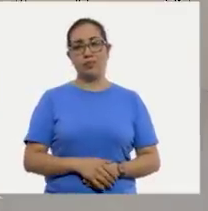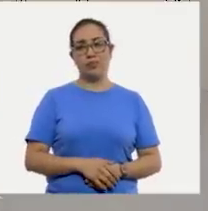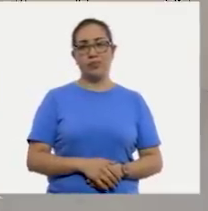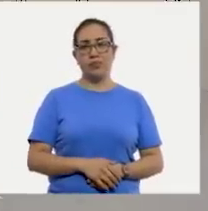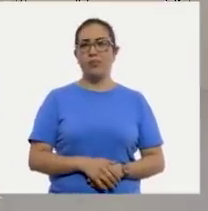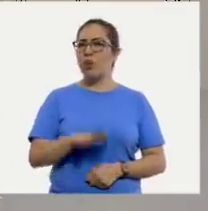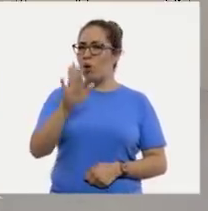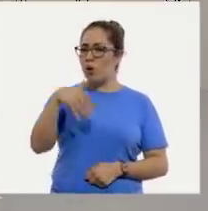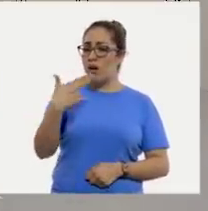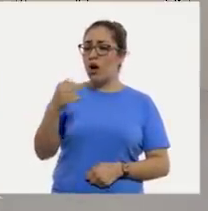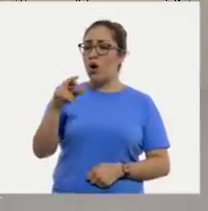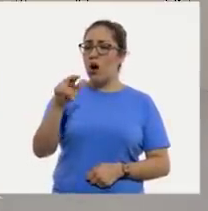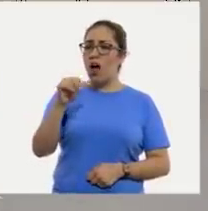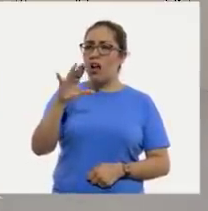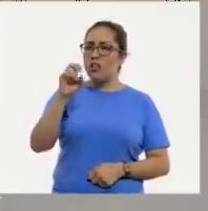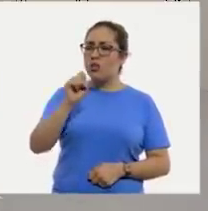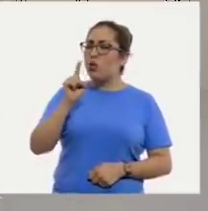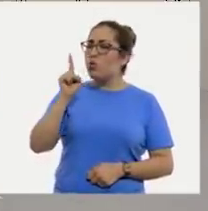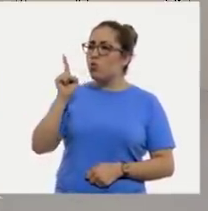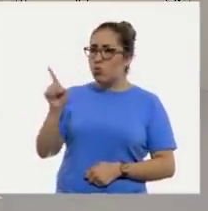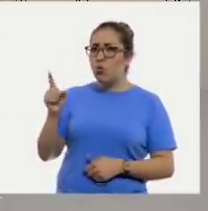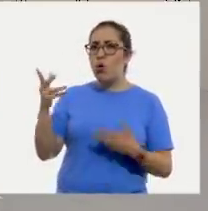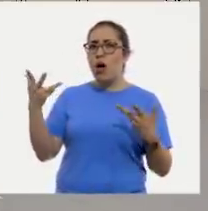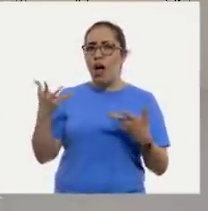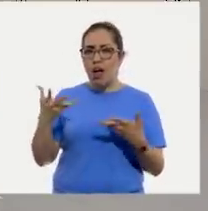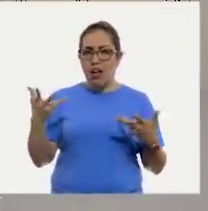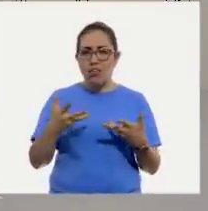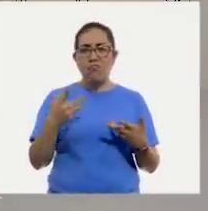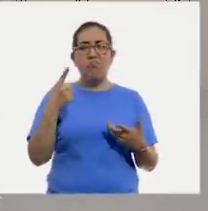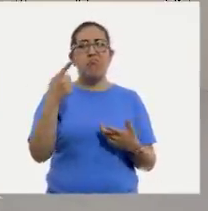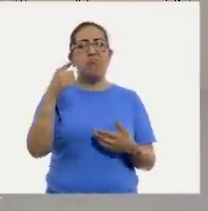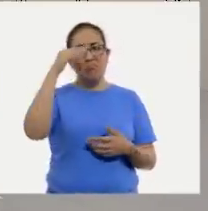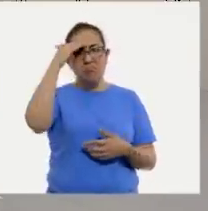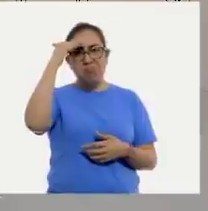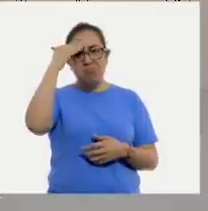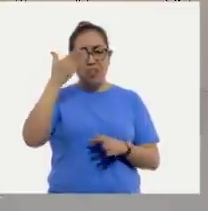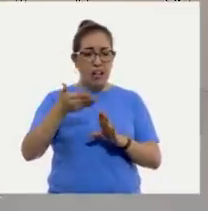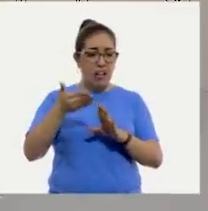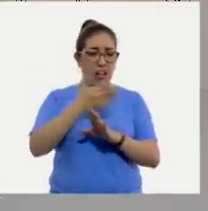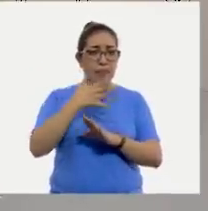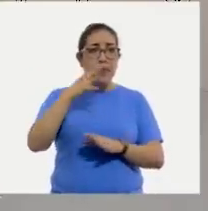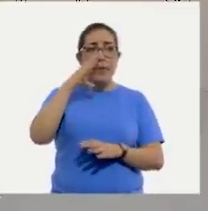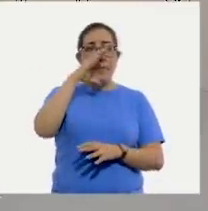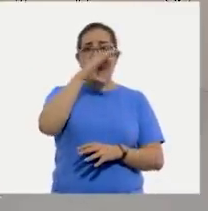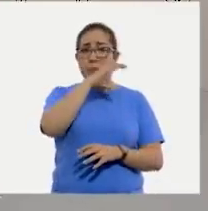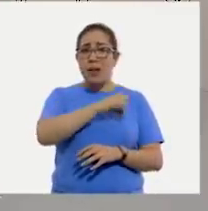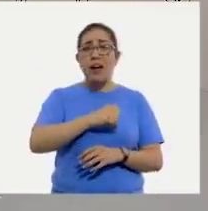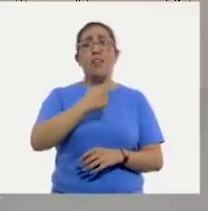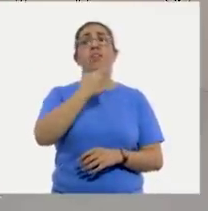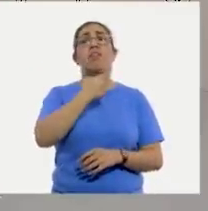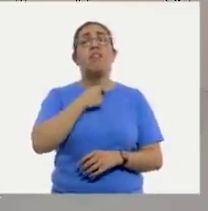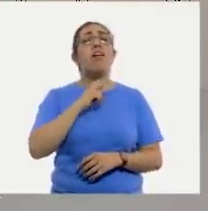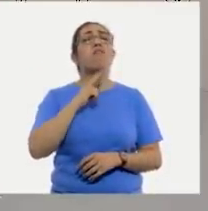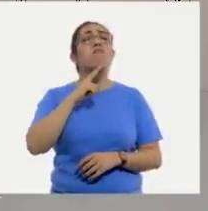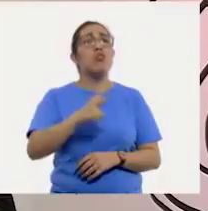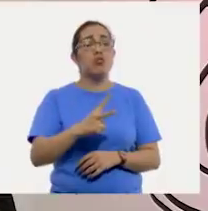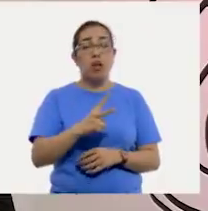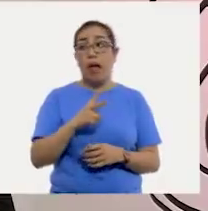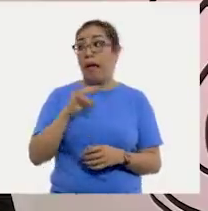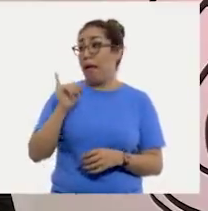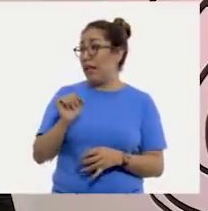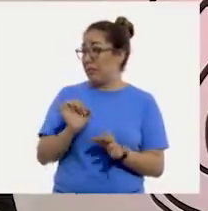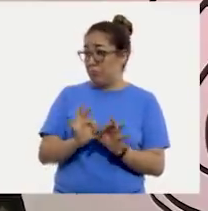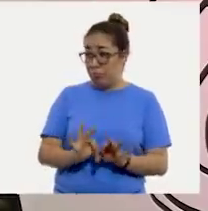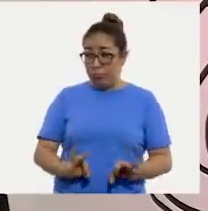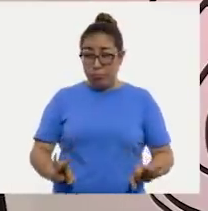Oye, Horacio, tú que diriges ópera, ¿qué tan importante es que vocalicen los cantantes? No, es fundamental. El vocalizar para